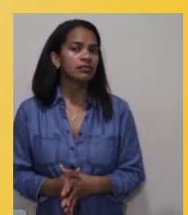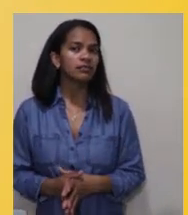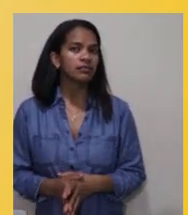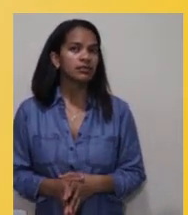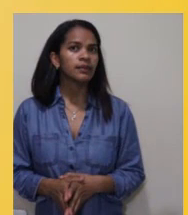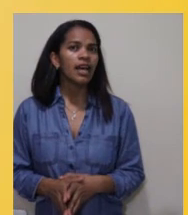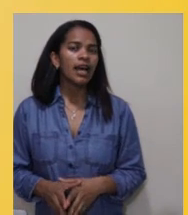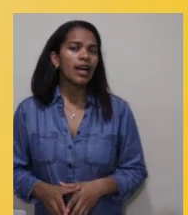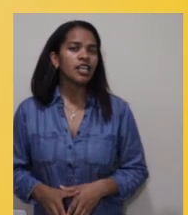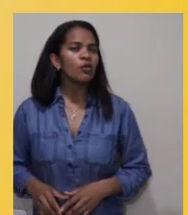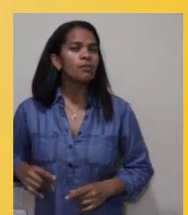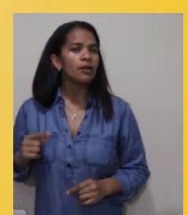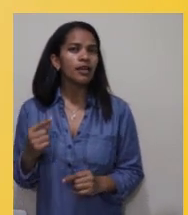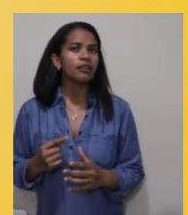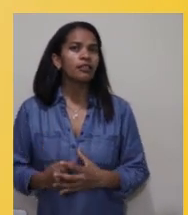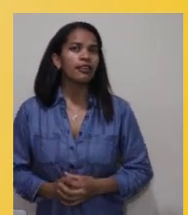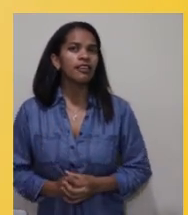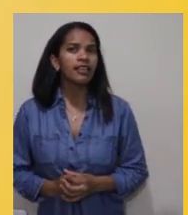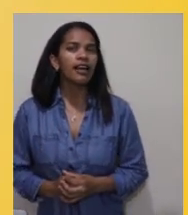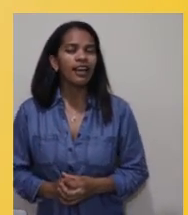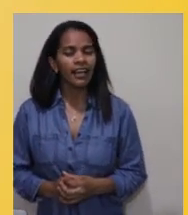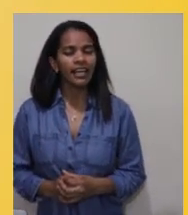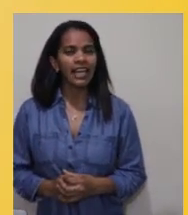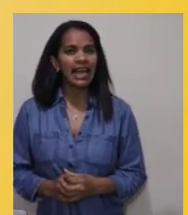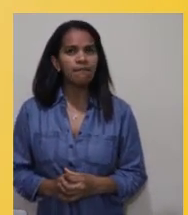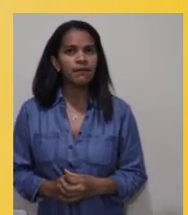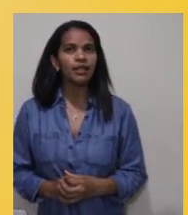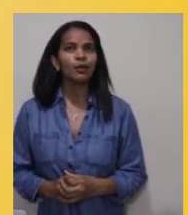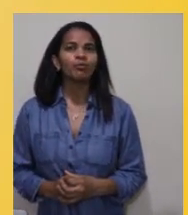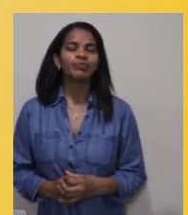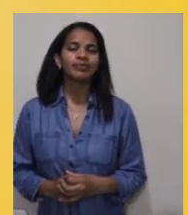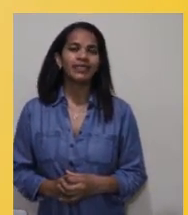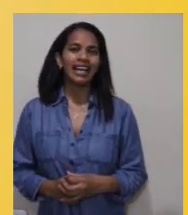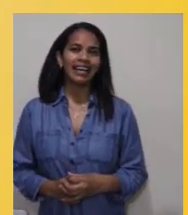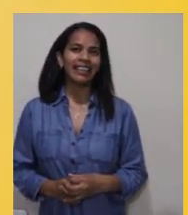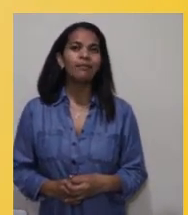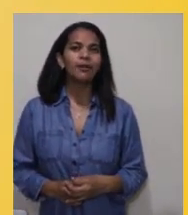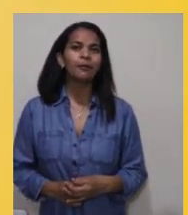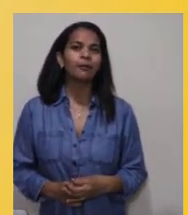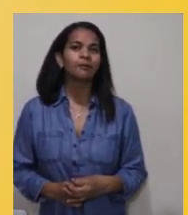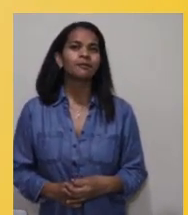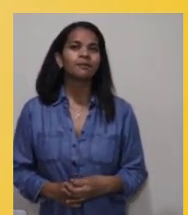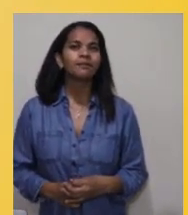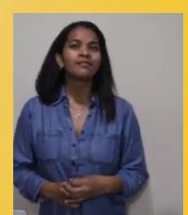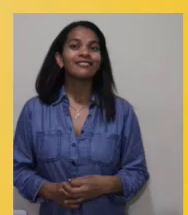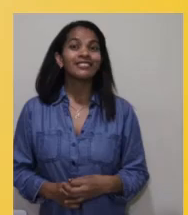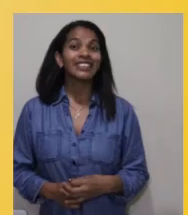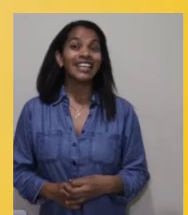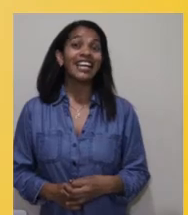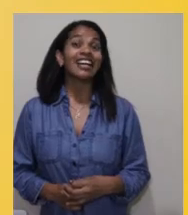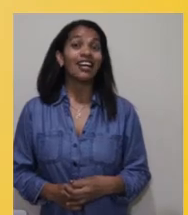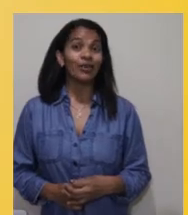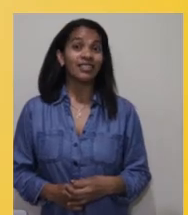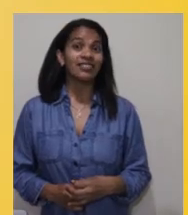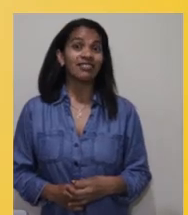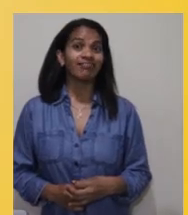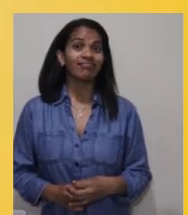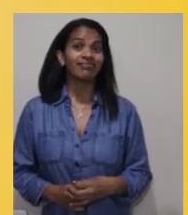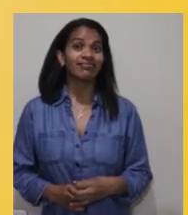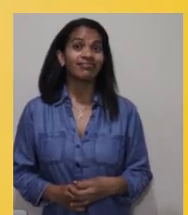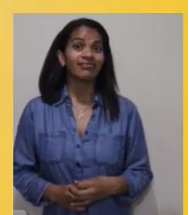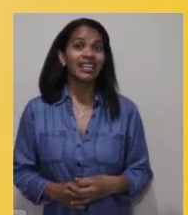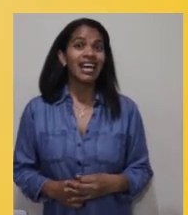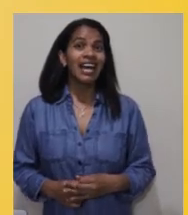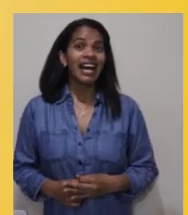casa, y un proyecto de vida en el ámbito académico sería graduarse.